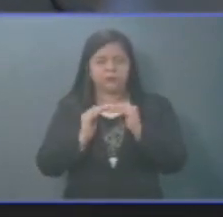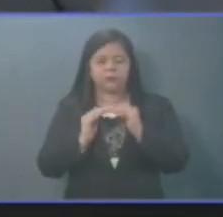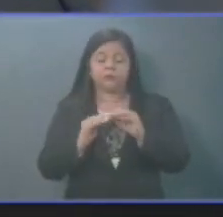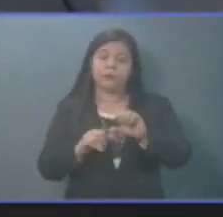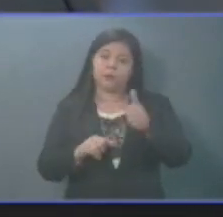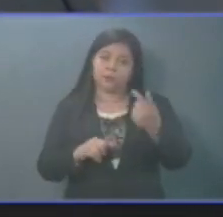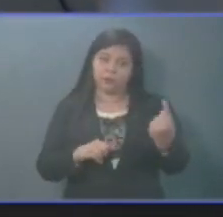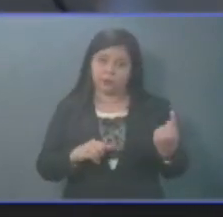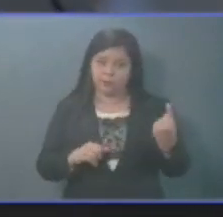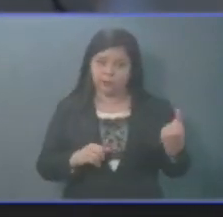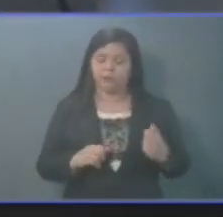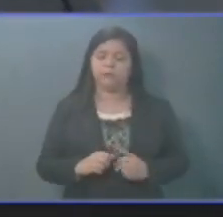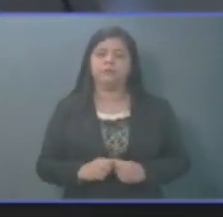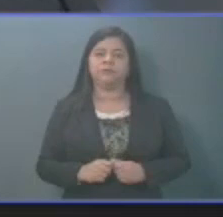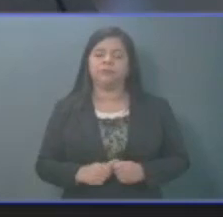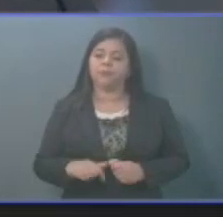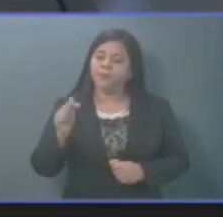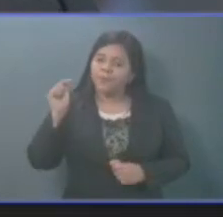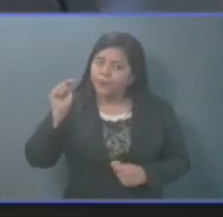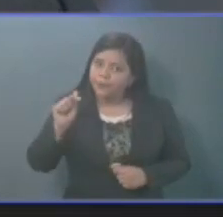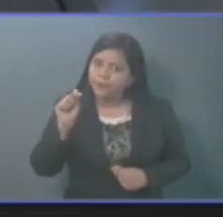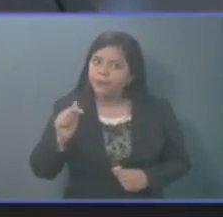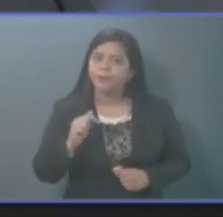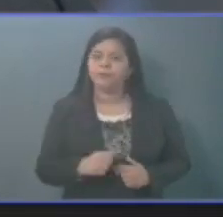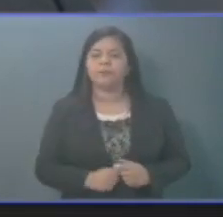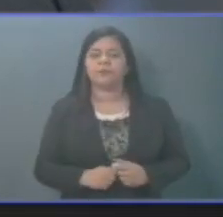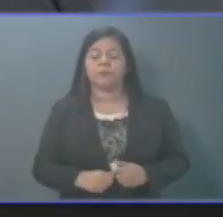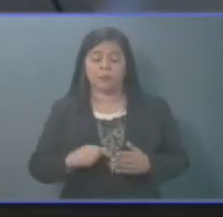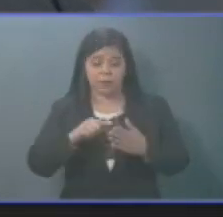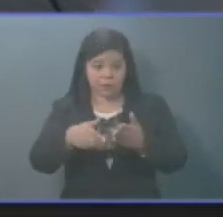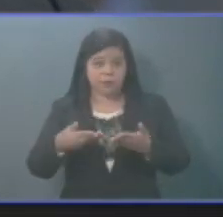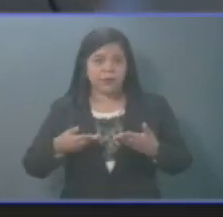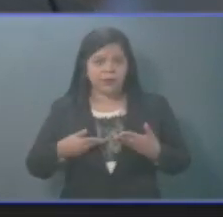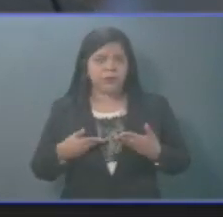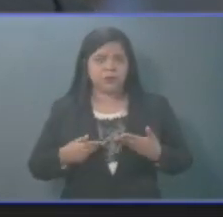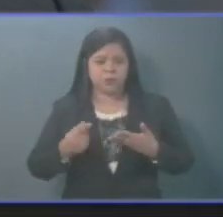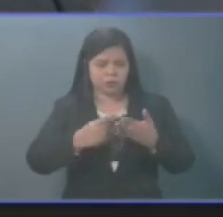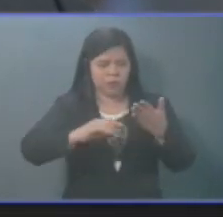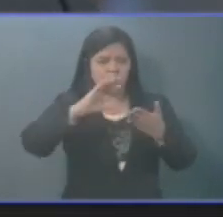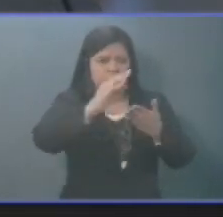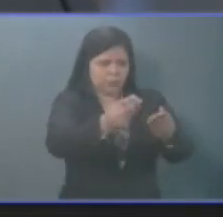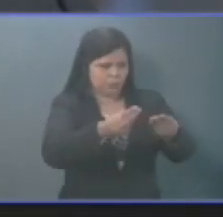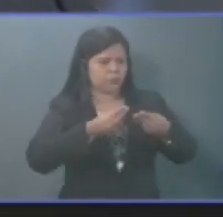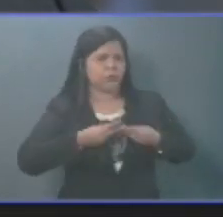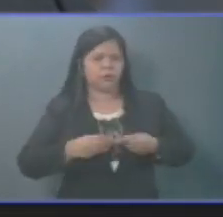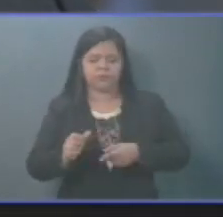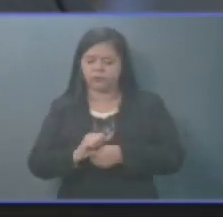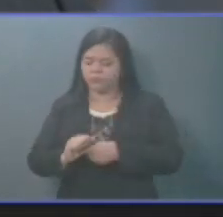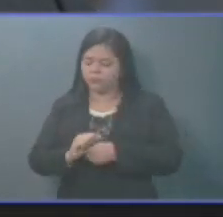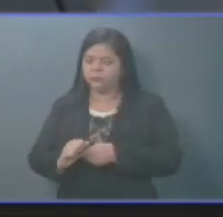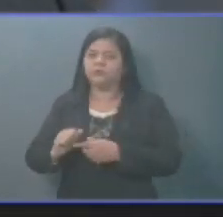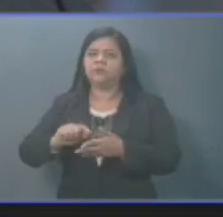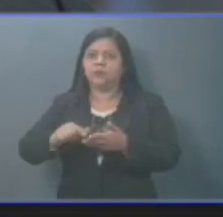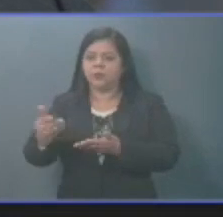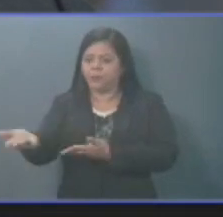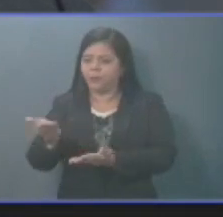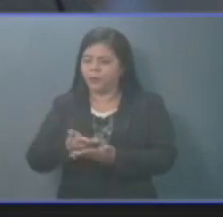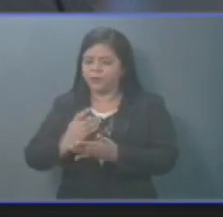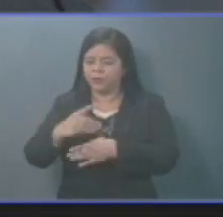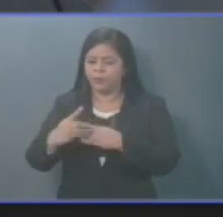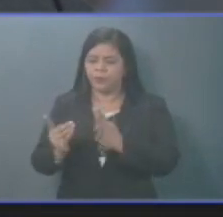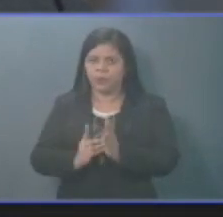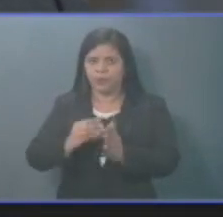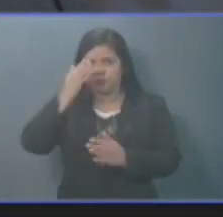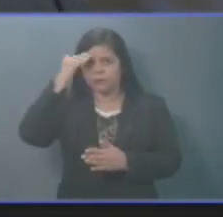demás personas. Por tanto, en uso de sus facultades constitucionales y a iniciativa de los diputados